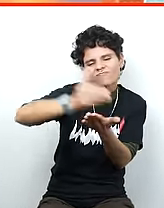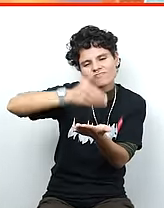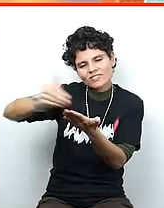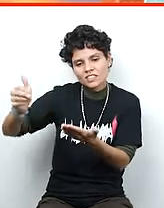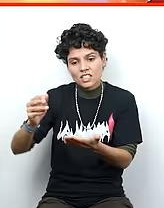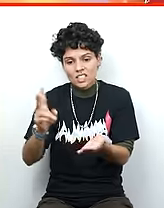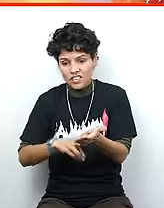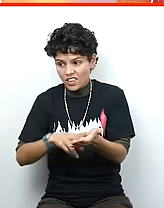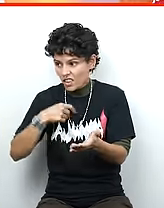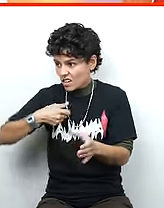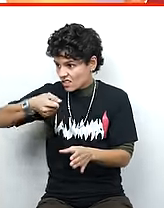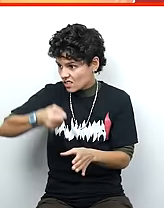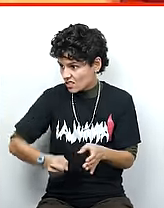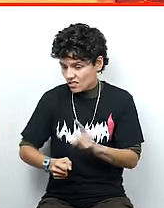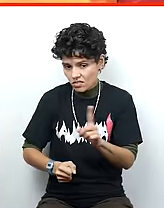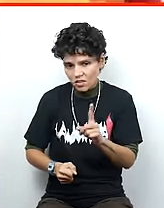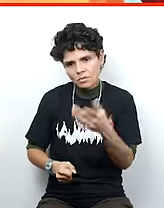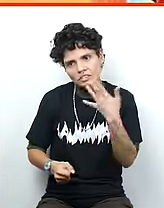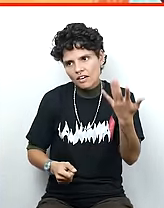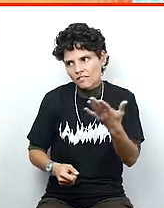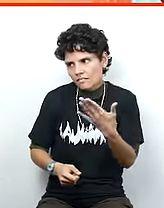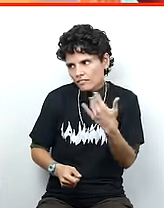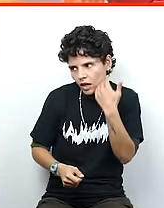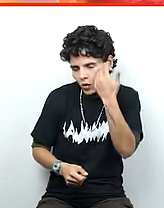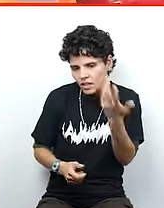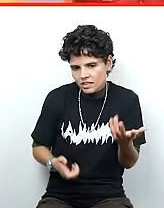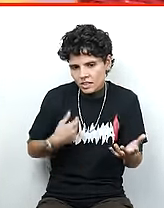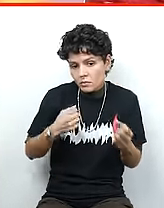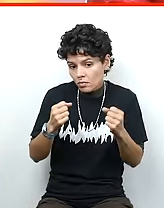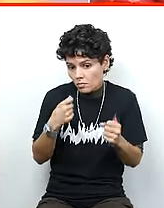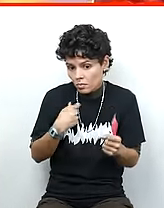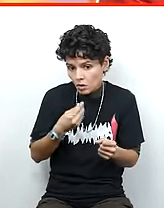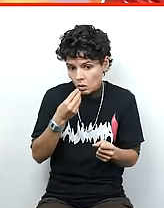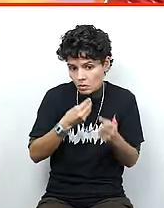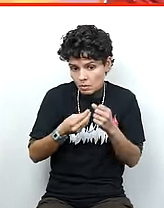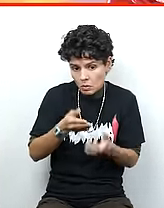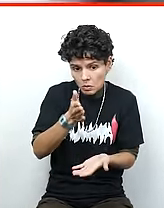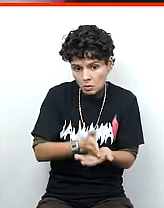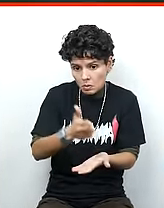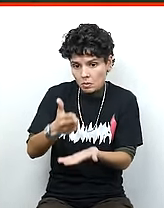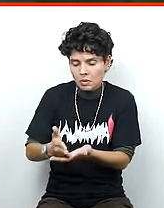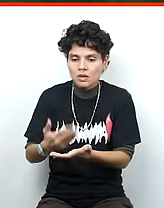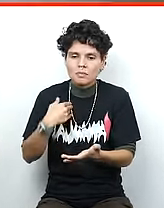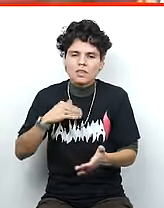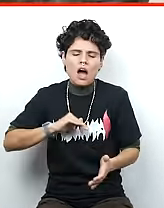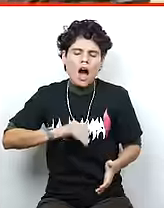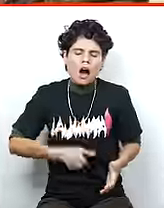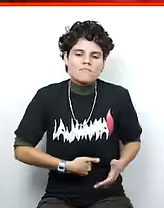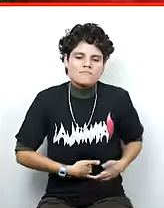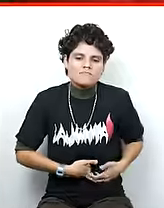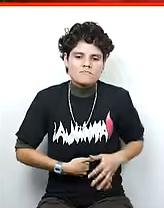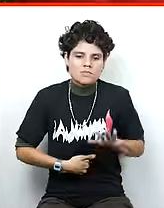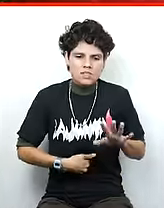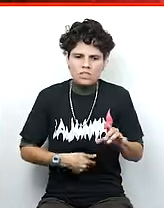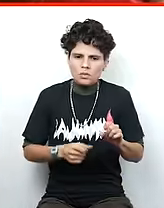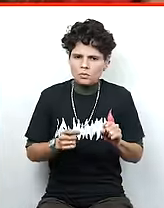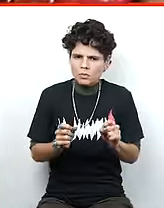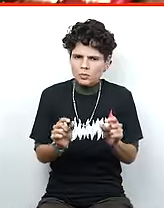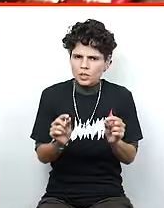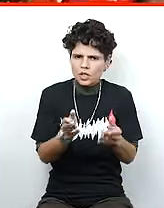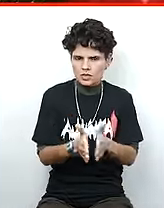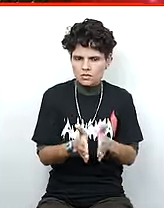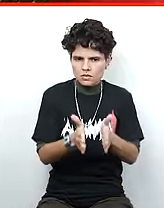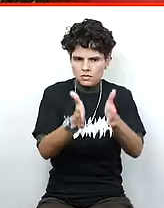verdad utilidad? No, pregunto, porque no quiero seguir pasando vergüenza. ¿Comamos un pedacito, no? Su bajón acá, estoy cortando los pedazos muy